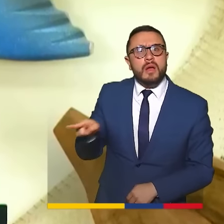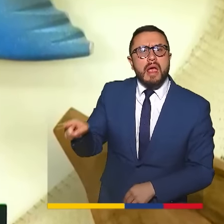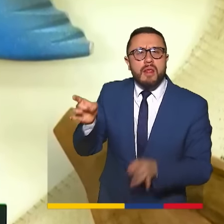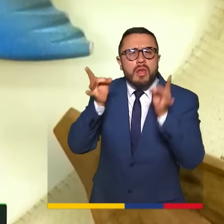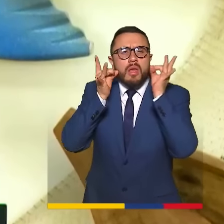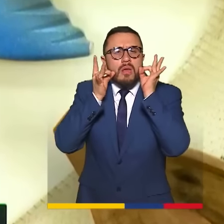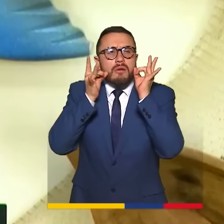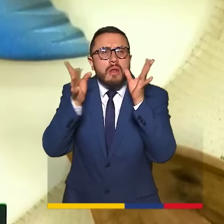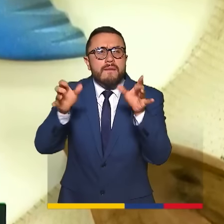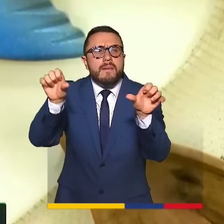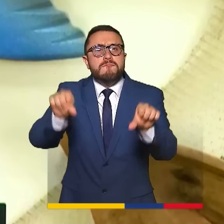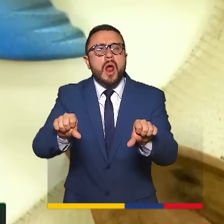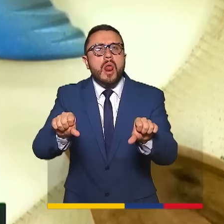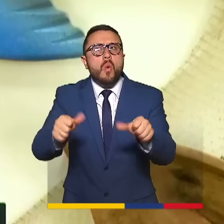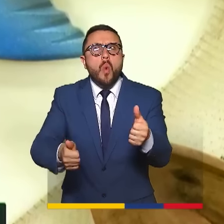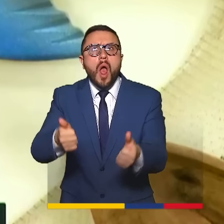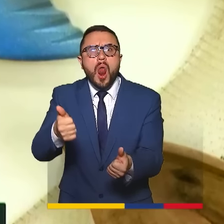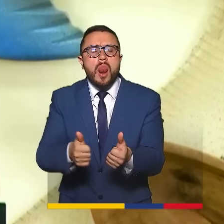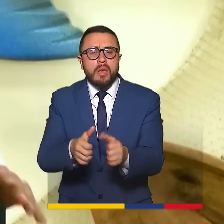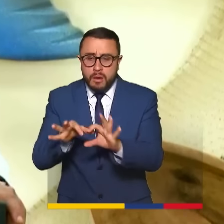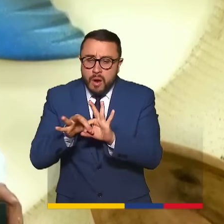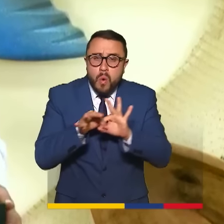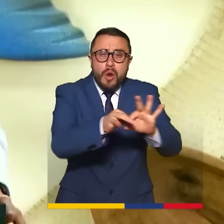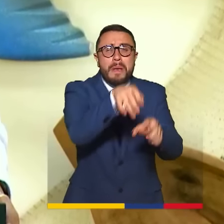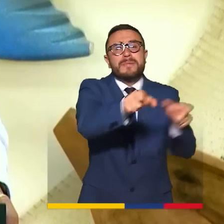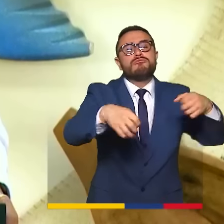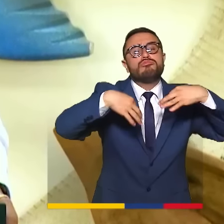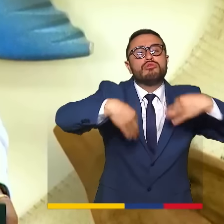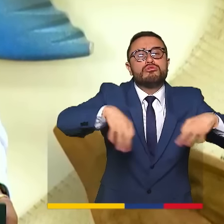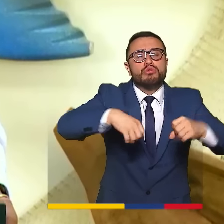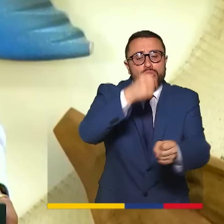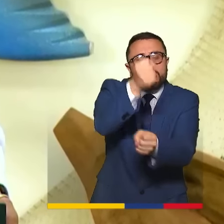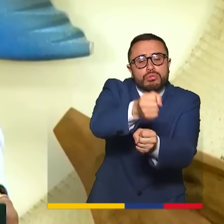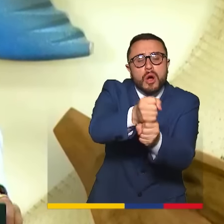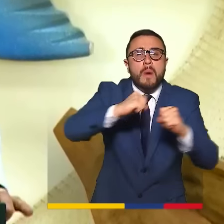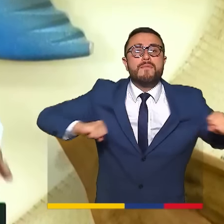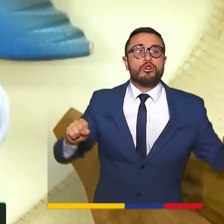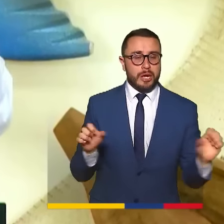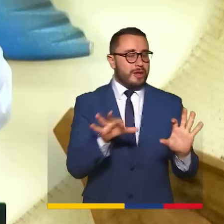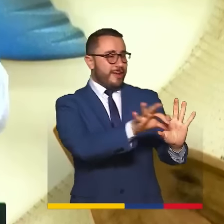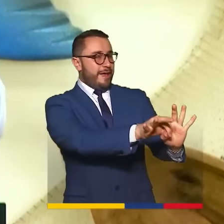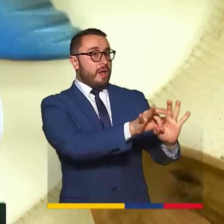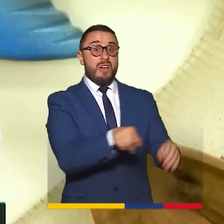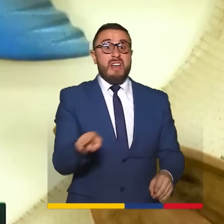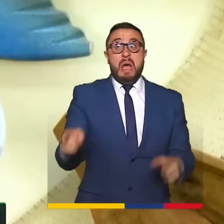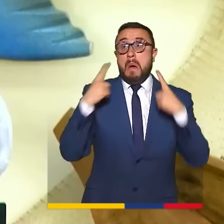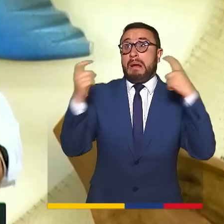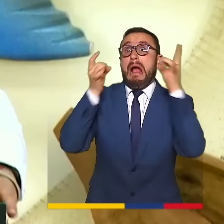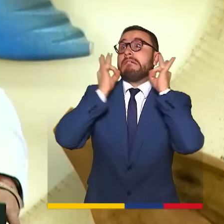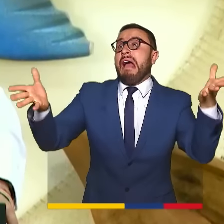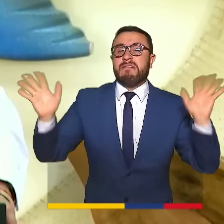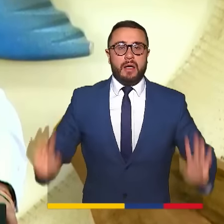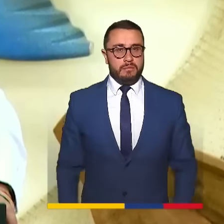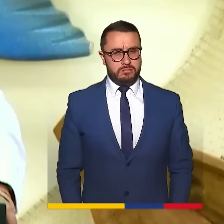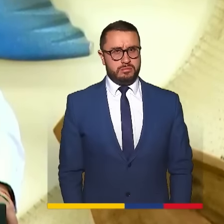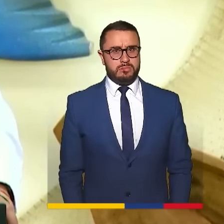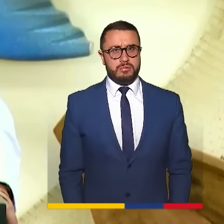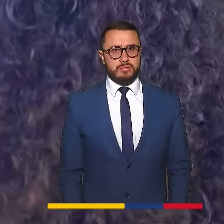de aliarse con los obreros en Santa Fe de Bogotá y había cometido el pecado de